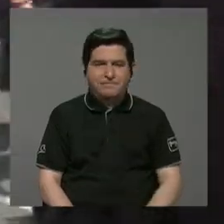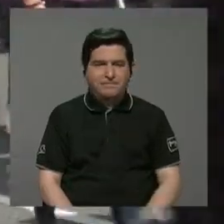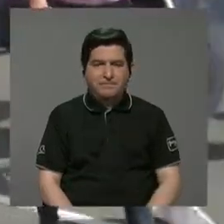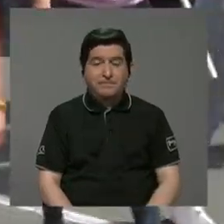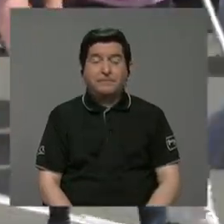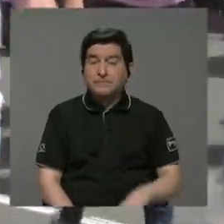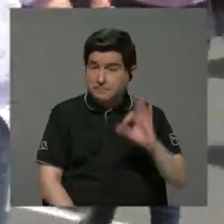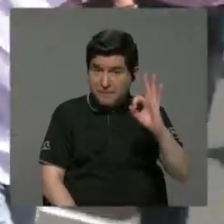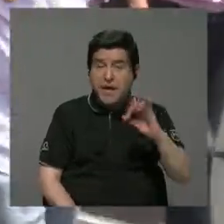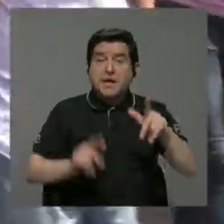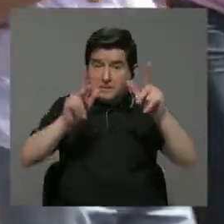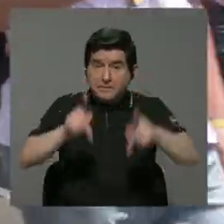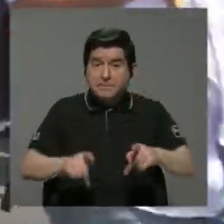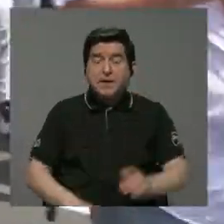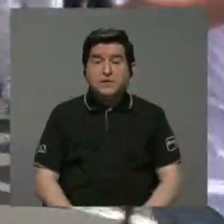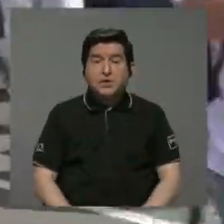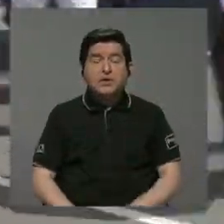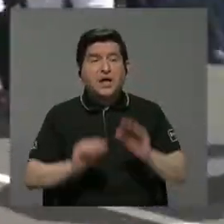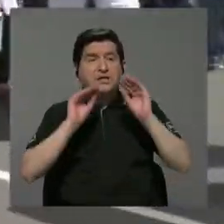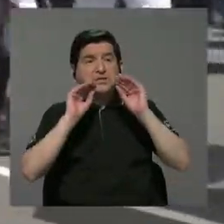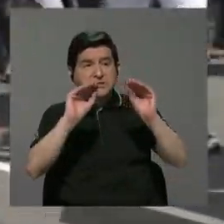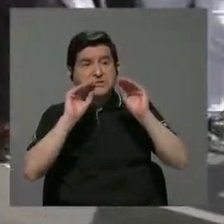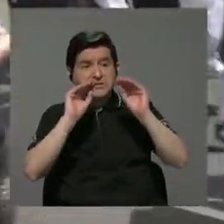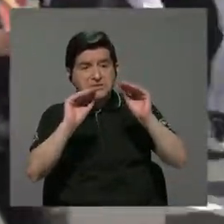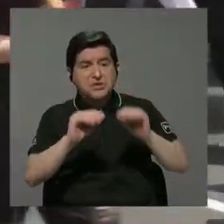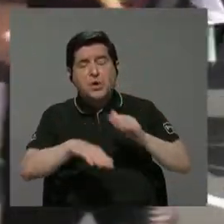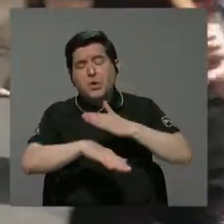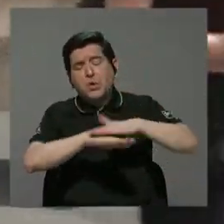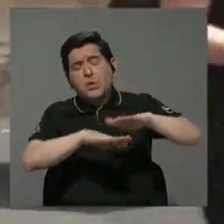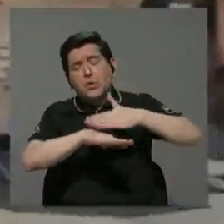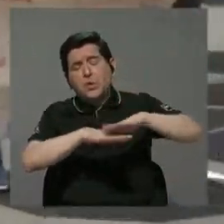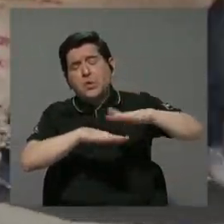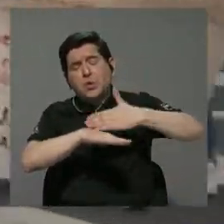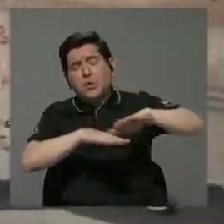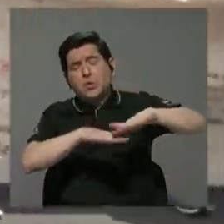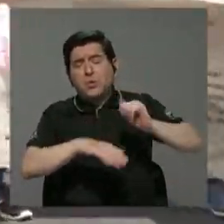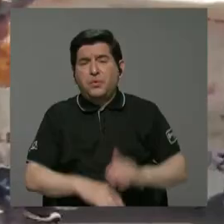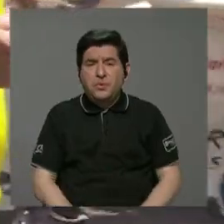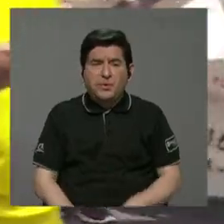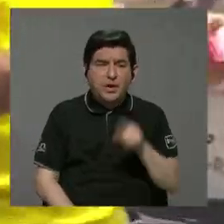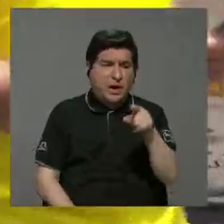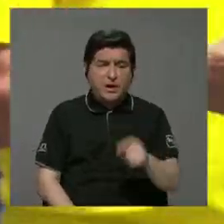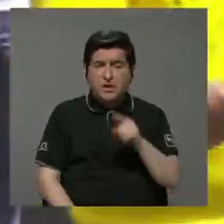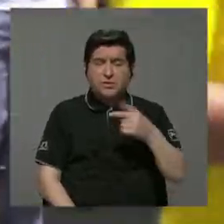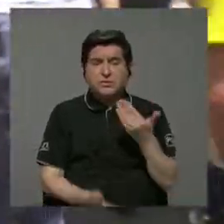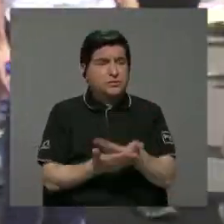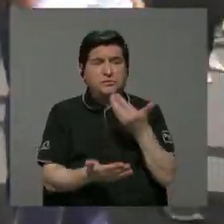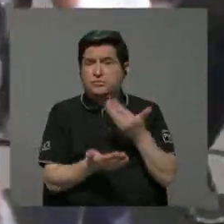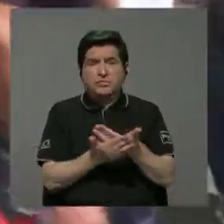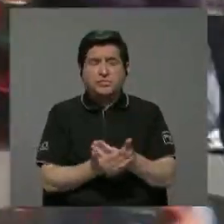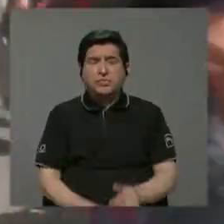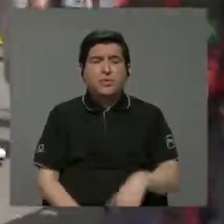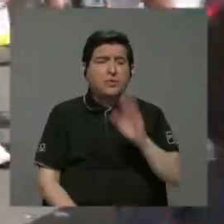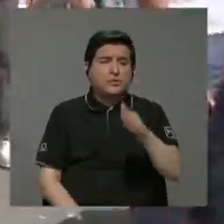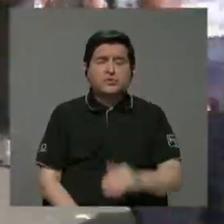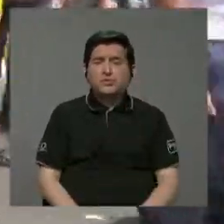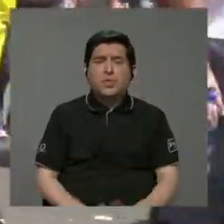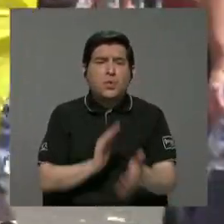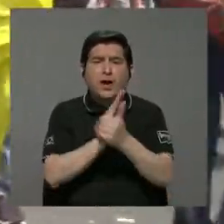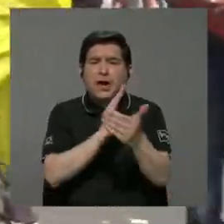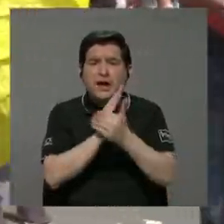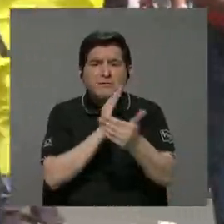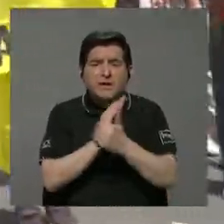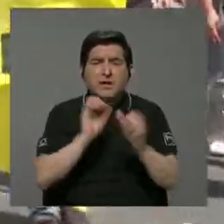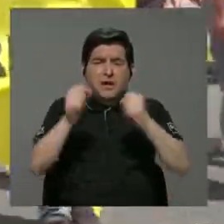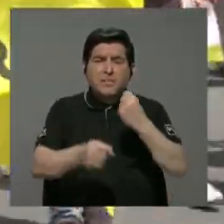Entonces, tenemos personas con una educación muy superficial y que no se ha comprobado sus experticias para estar